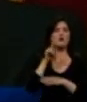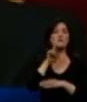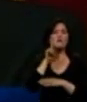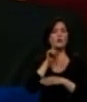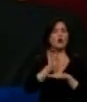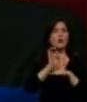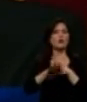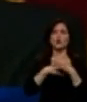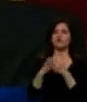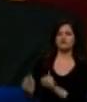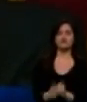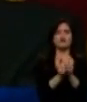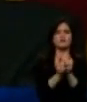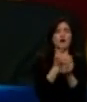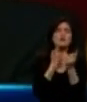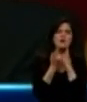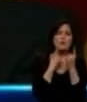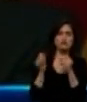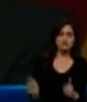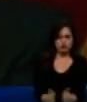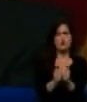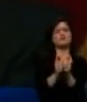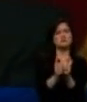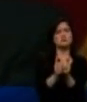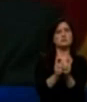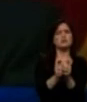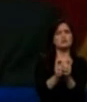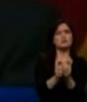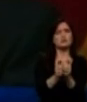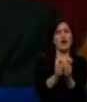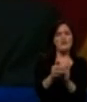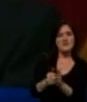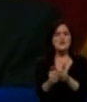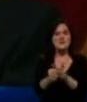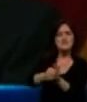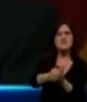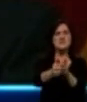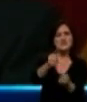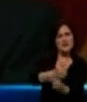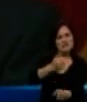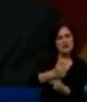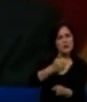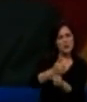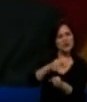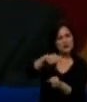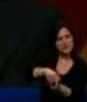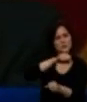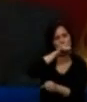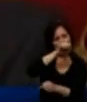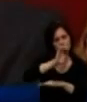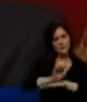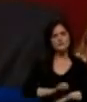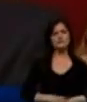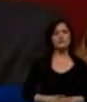nos unamos, dialoguemos y juntos tomemos el timón, la suelda y el arado de esta patria